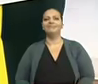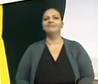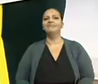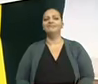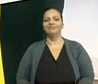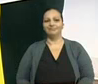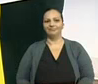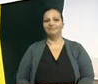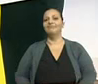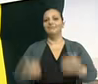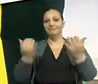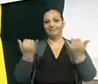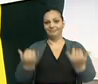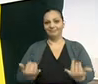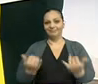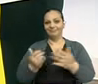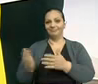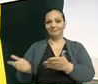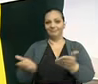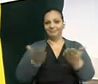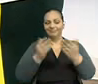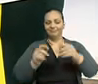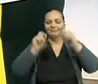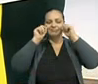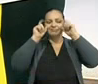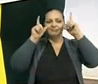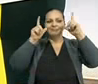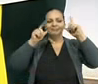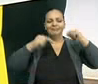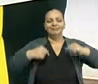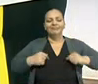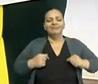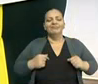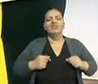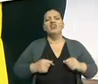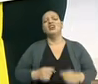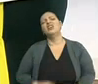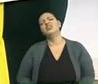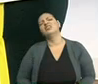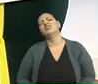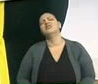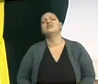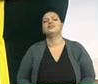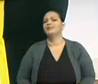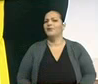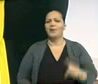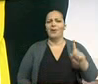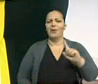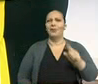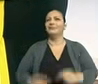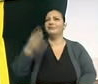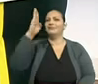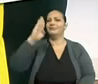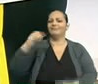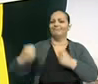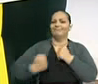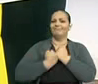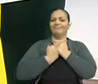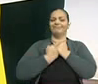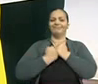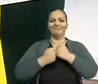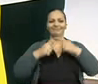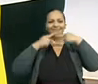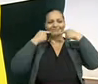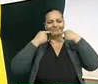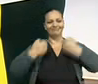hoy pues se despierte con esa seguridad, con esa paz, con esa alegría que solamente Dios puede brindar, porque recuerden que